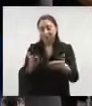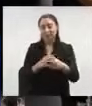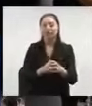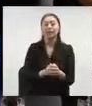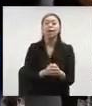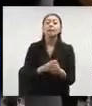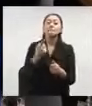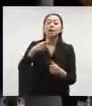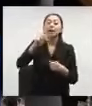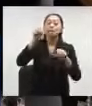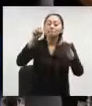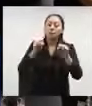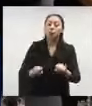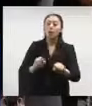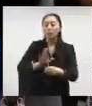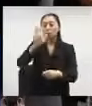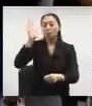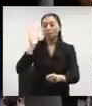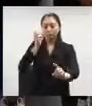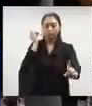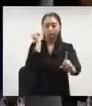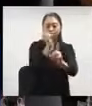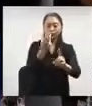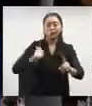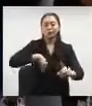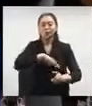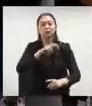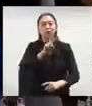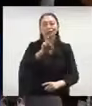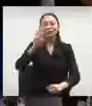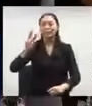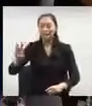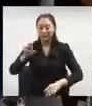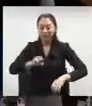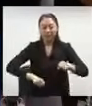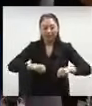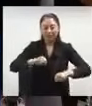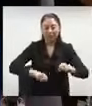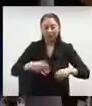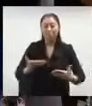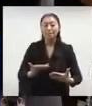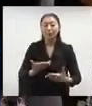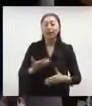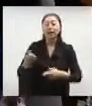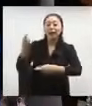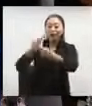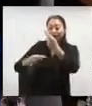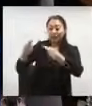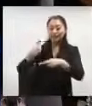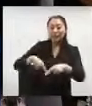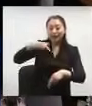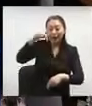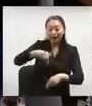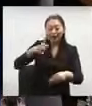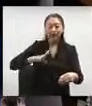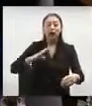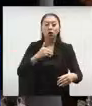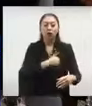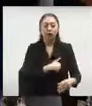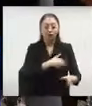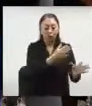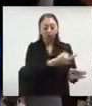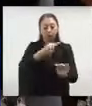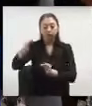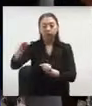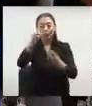Nosotros queremos llegar al plazo del 23 de septiembre. Regresar aquí al Congreso con la lista de los candidatos.